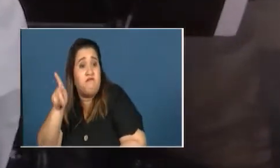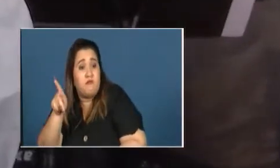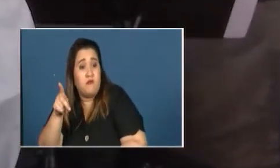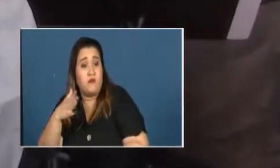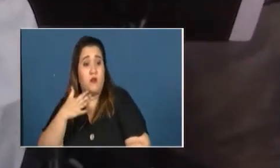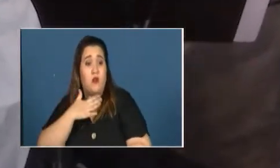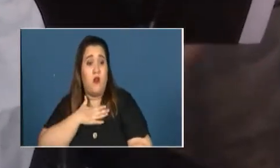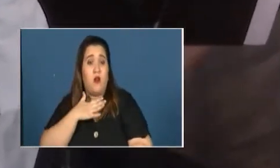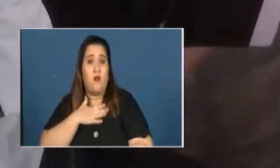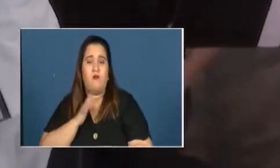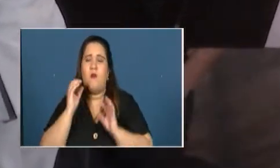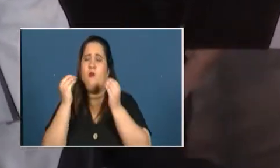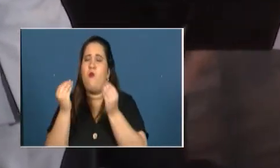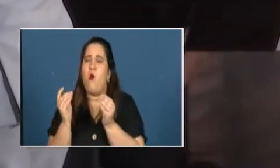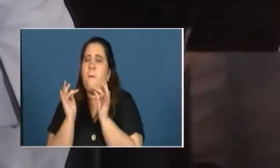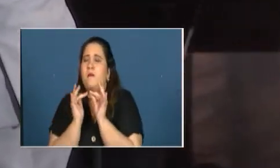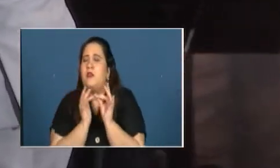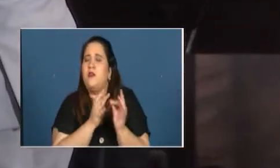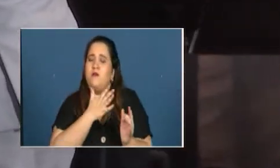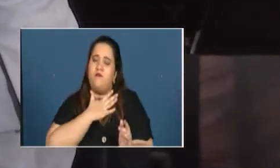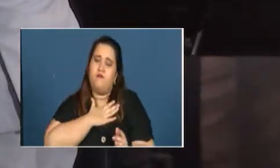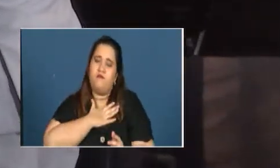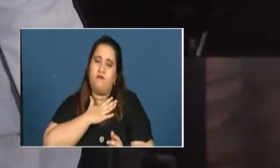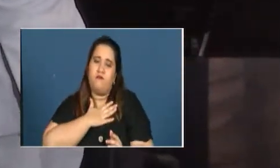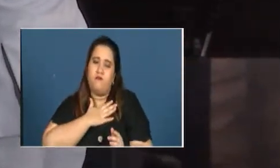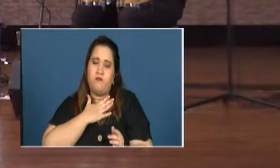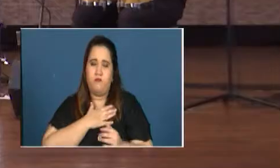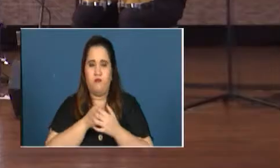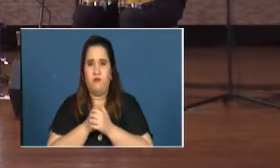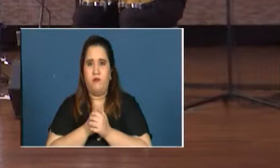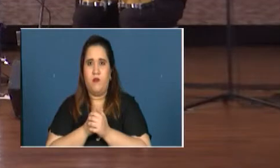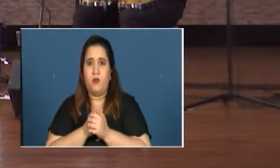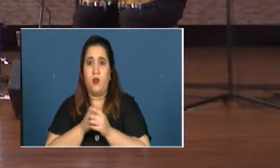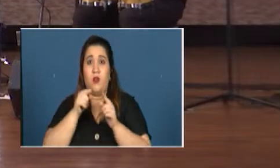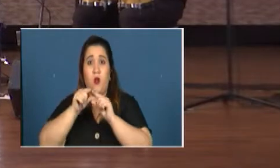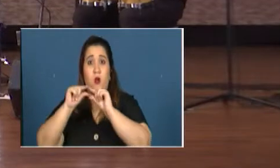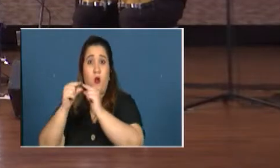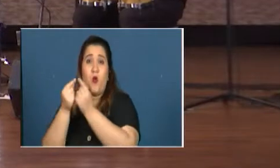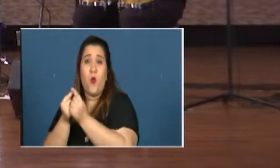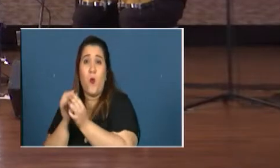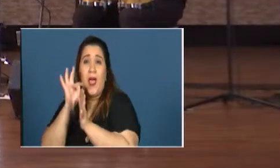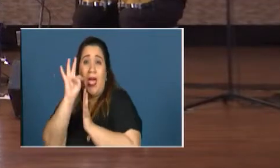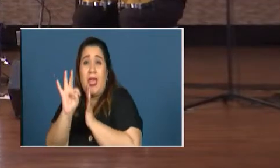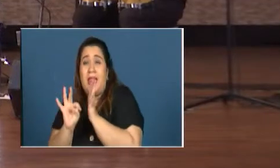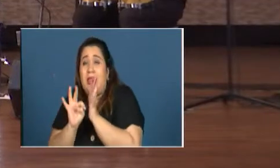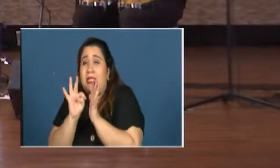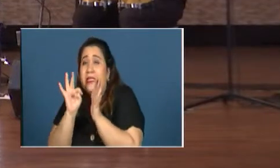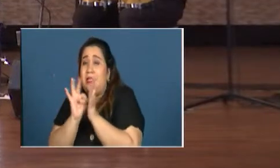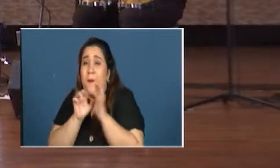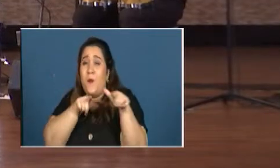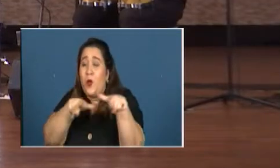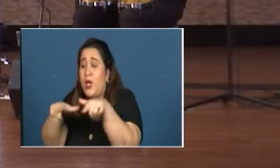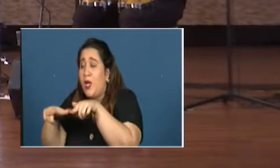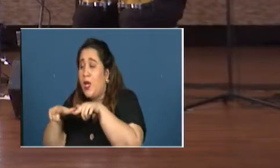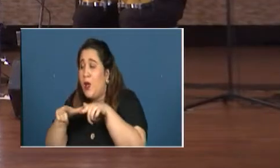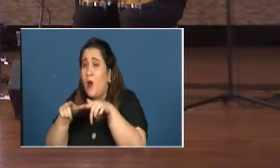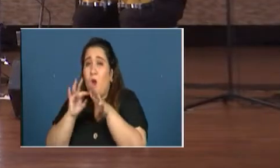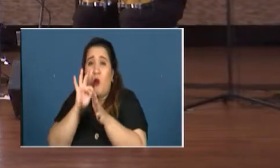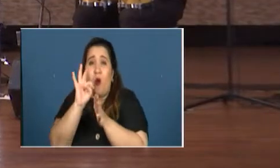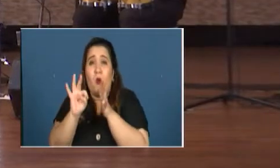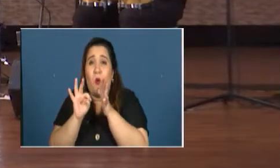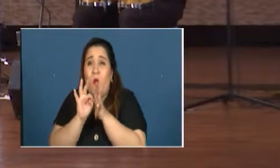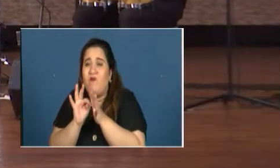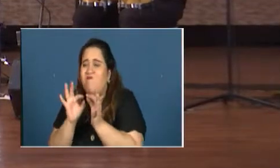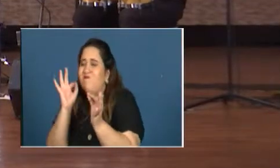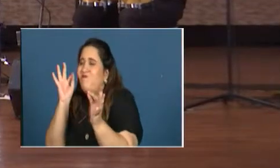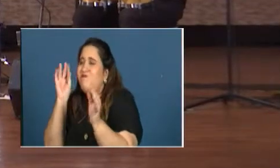para mí muy especial también, llegó a la orquesta en el momento, en el lugar, hora y momento